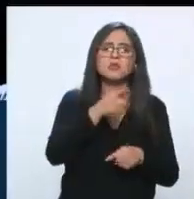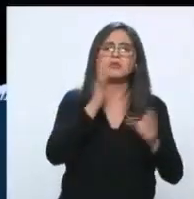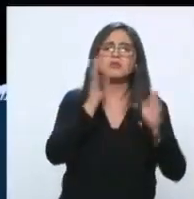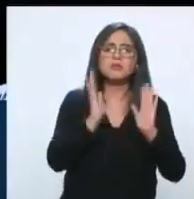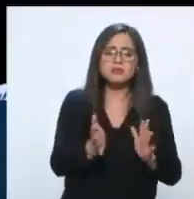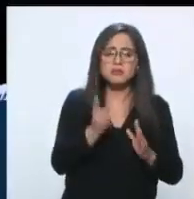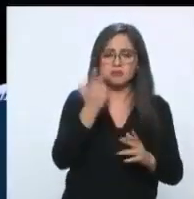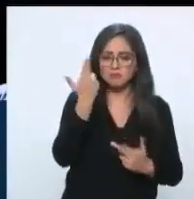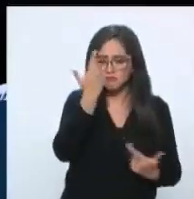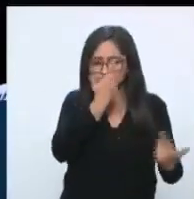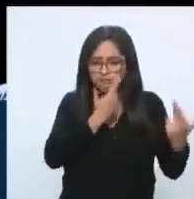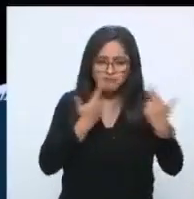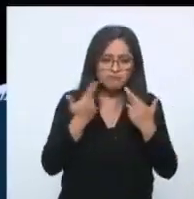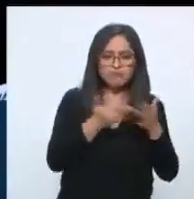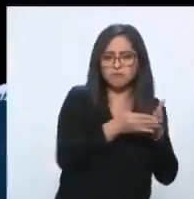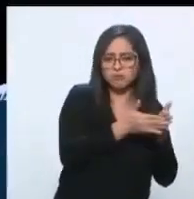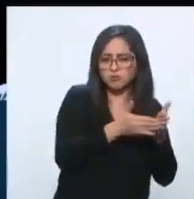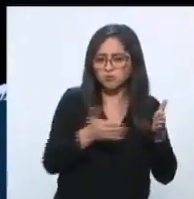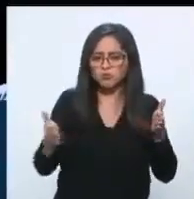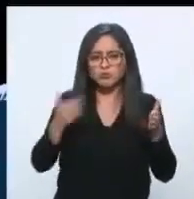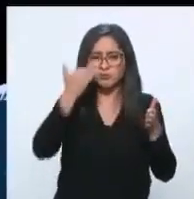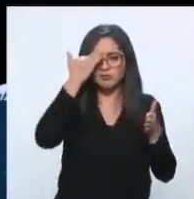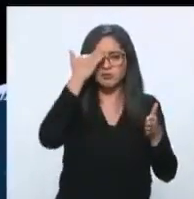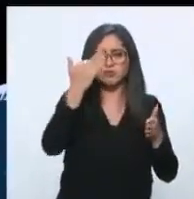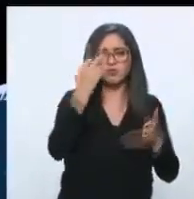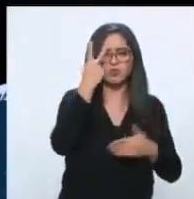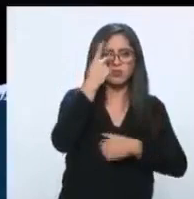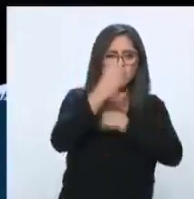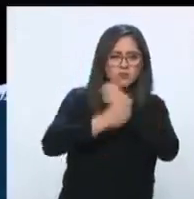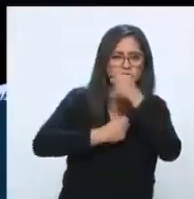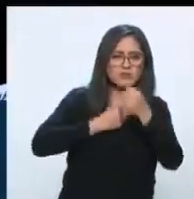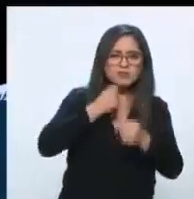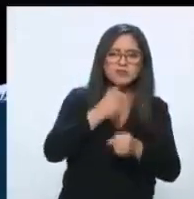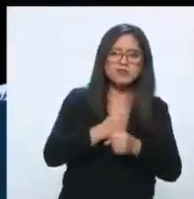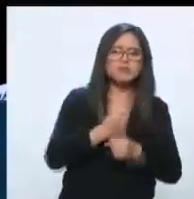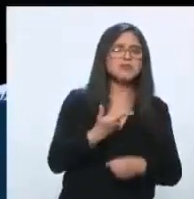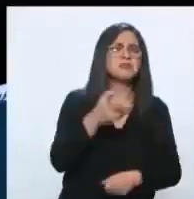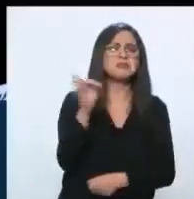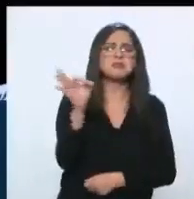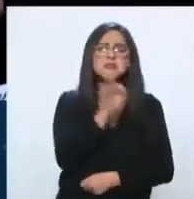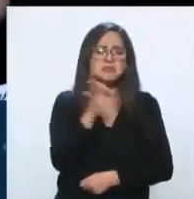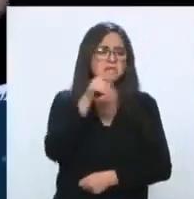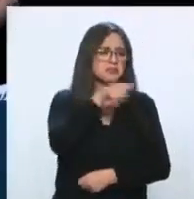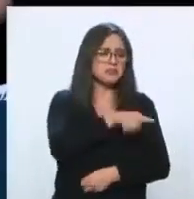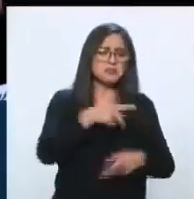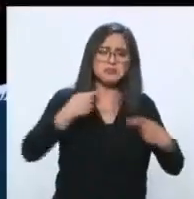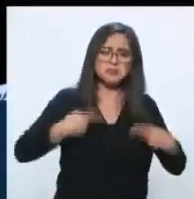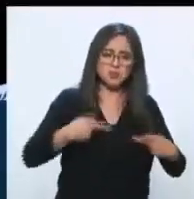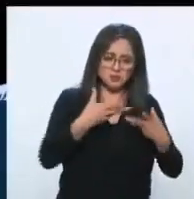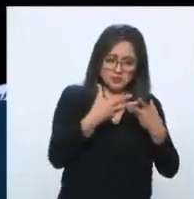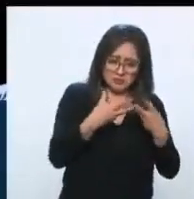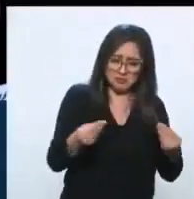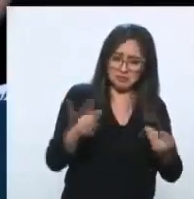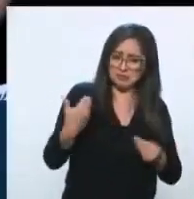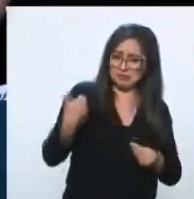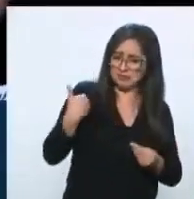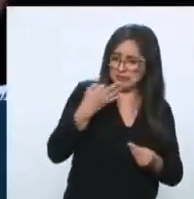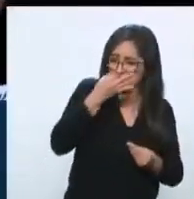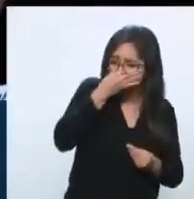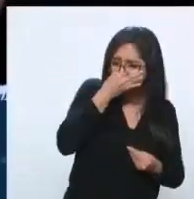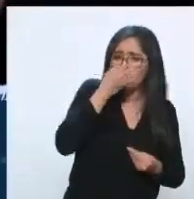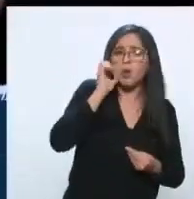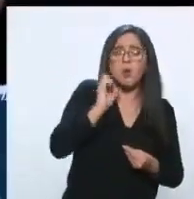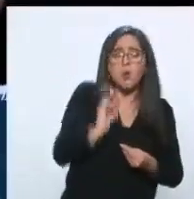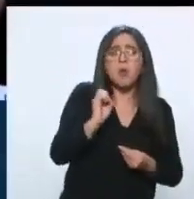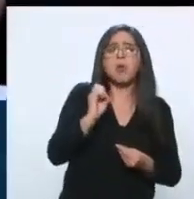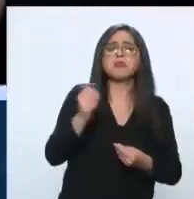encontrado a lo largo de estos 2 años que puede referirse a desaparecidos recientes o no. Y